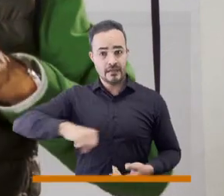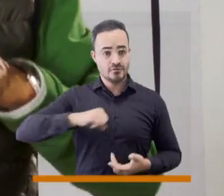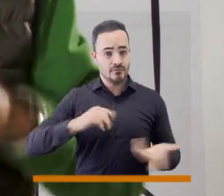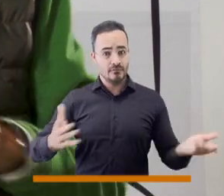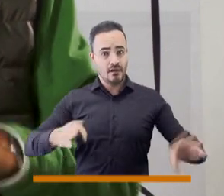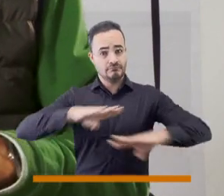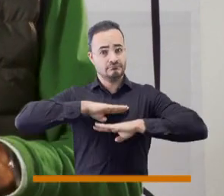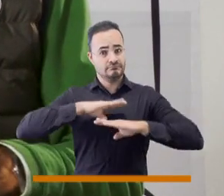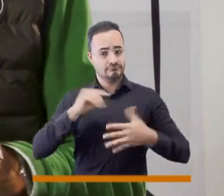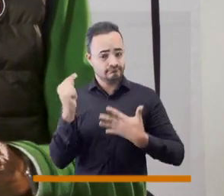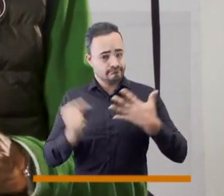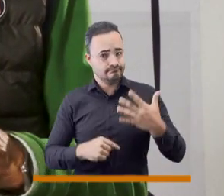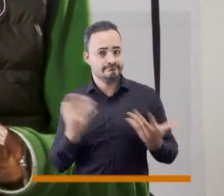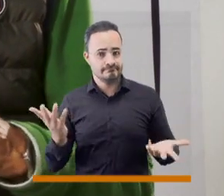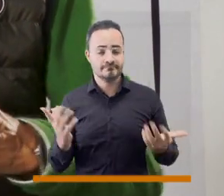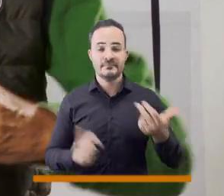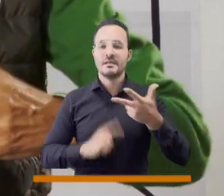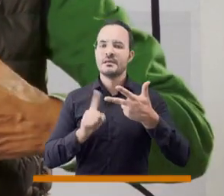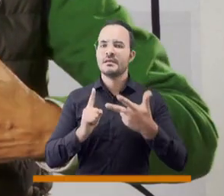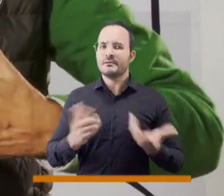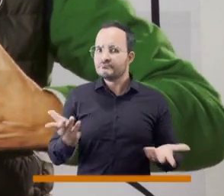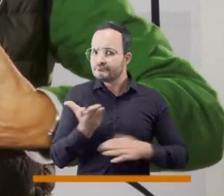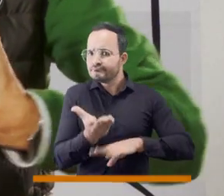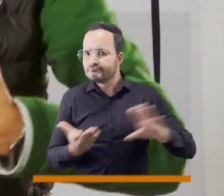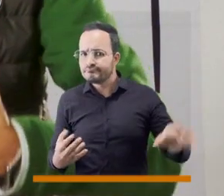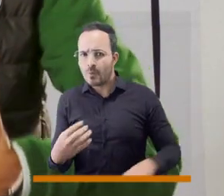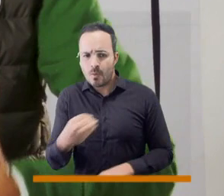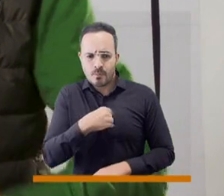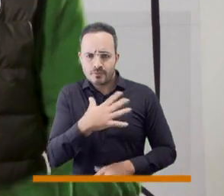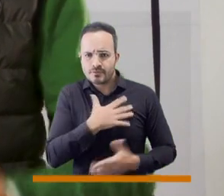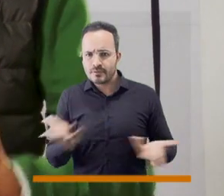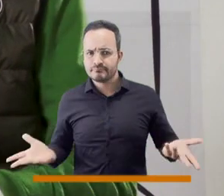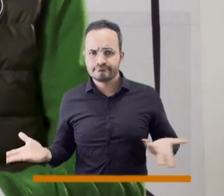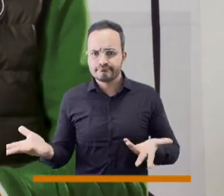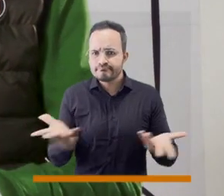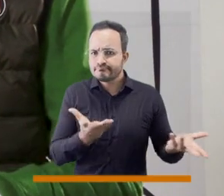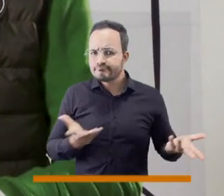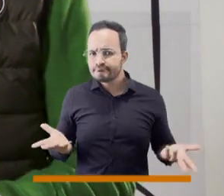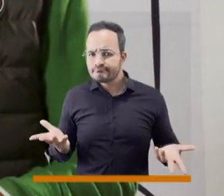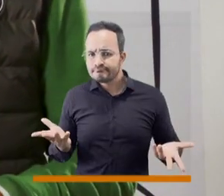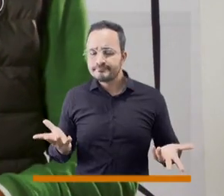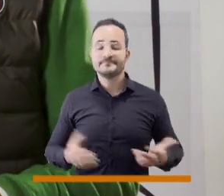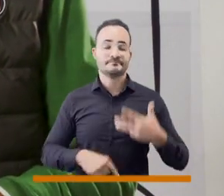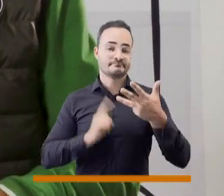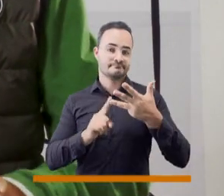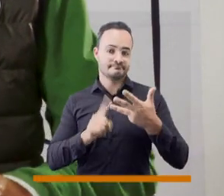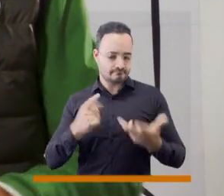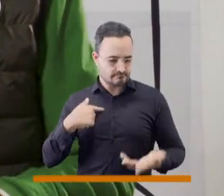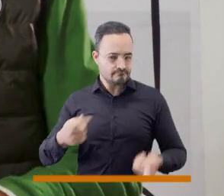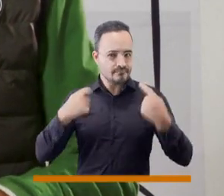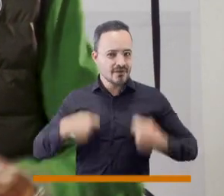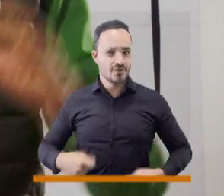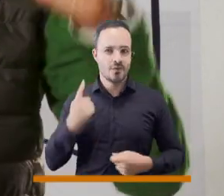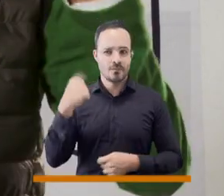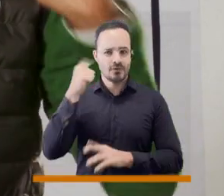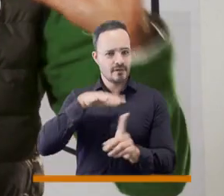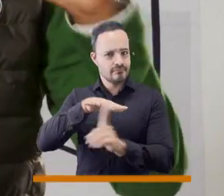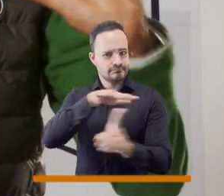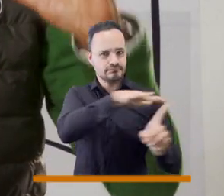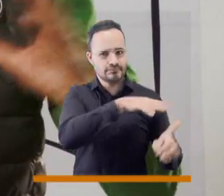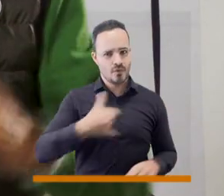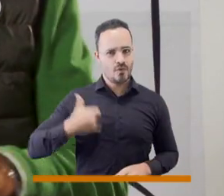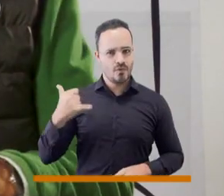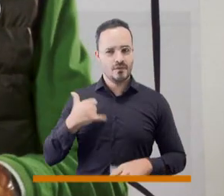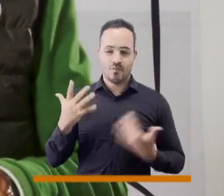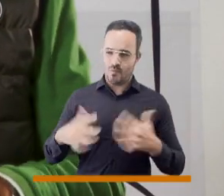la garantía de los derechos, reclamando oportunidades para los jóvenes y manifestando que están